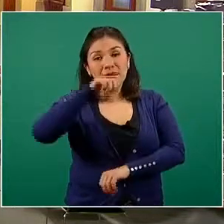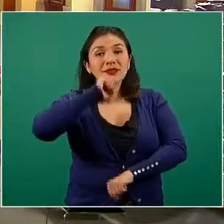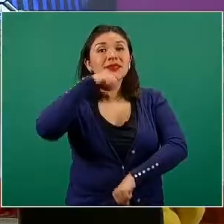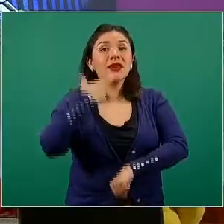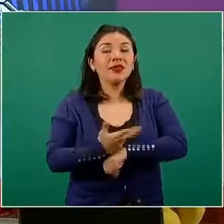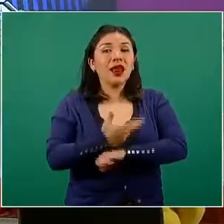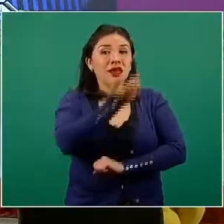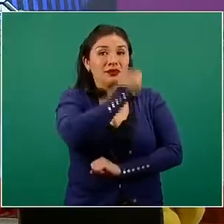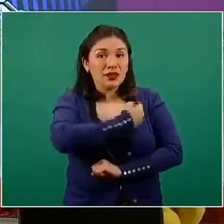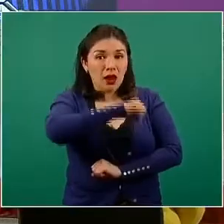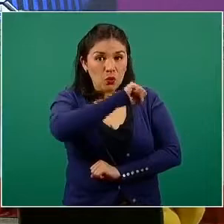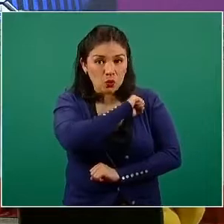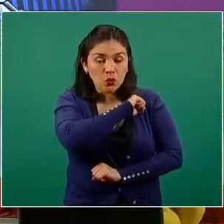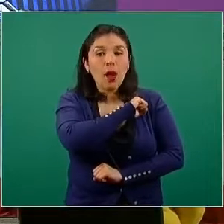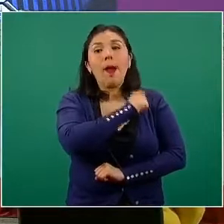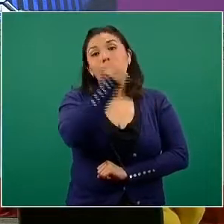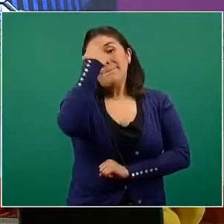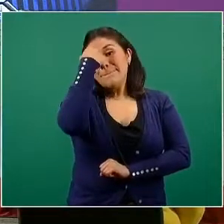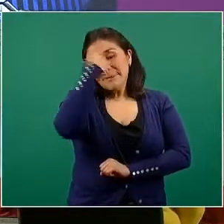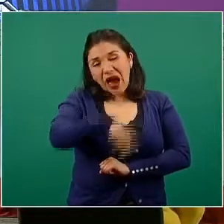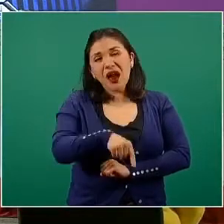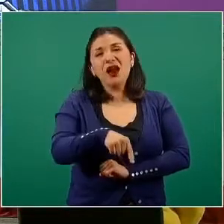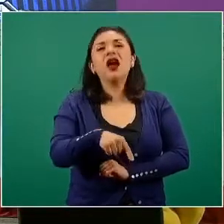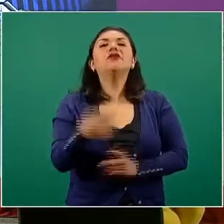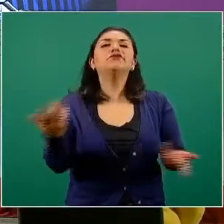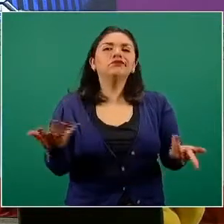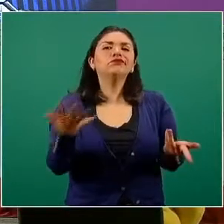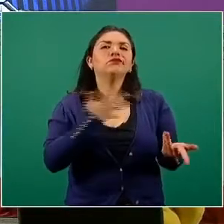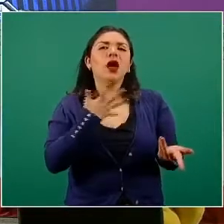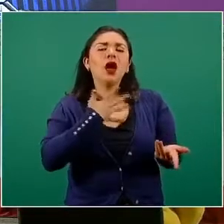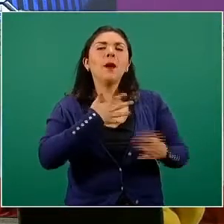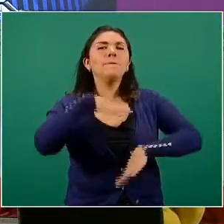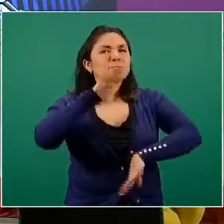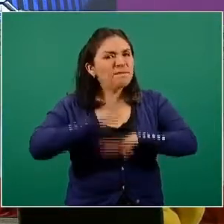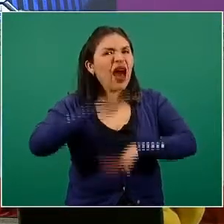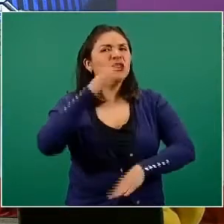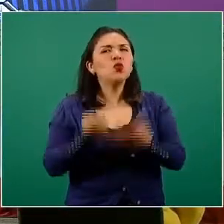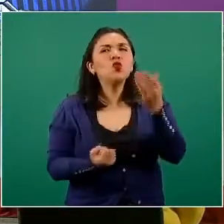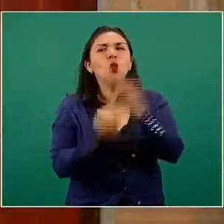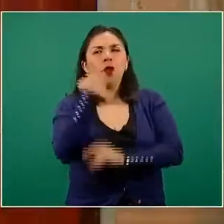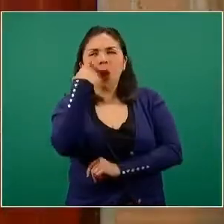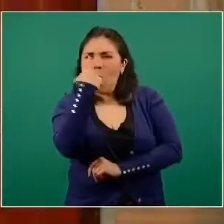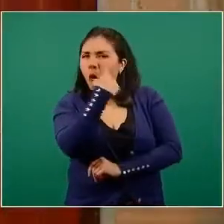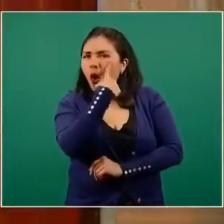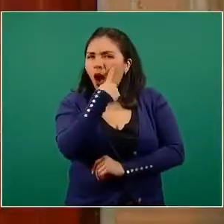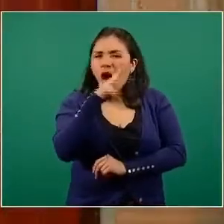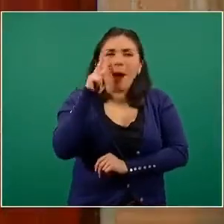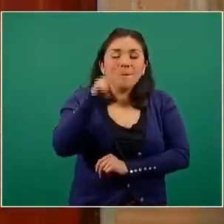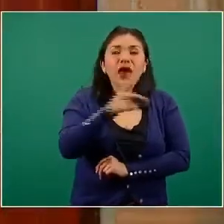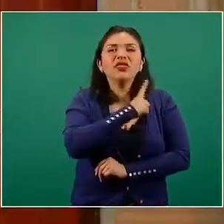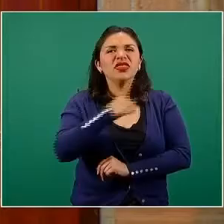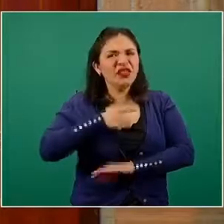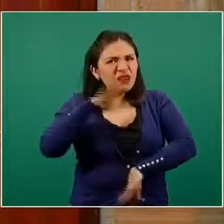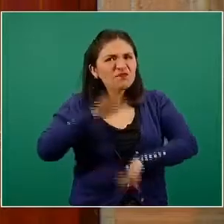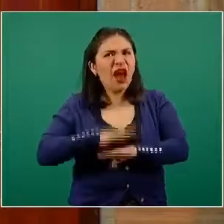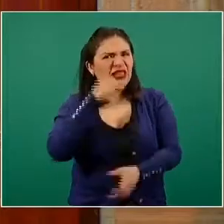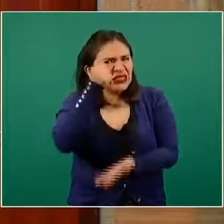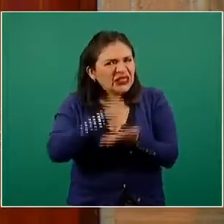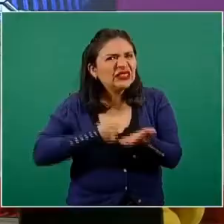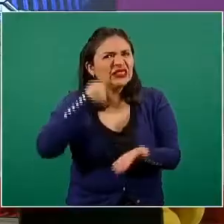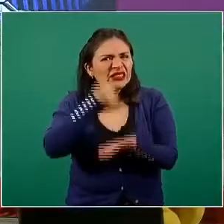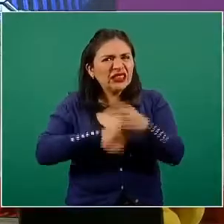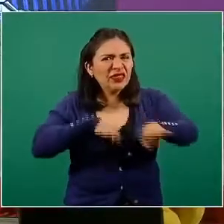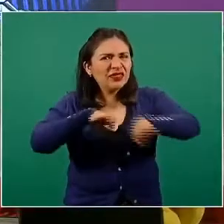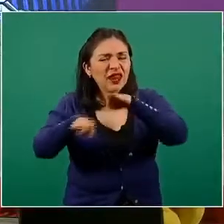Salud para tener nuevas visiones que se tienen que reforzar, visiones que se tienen